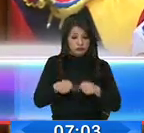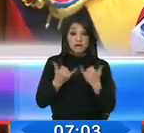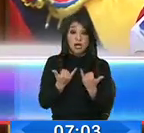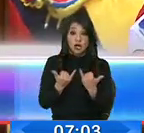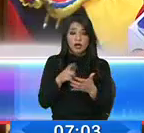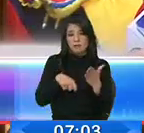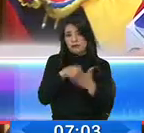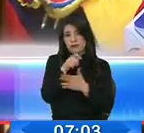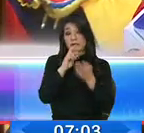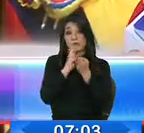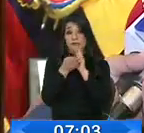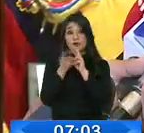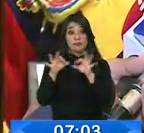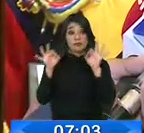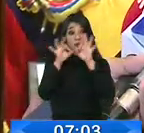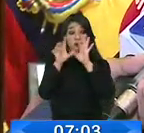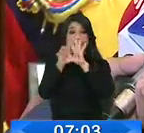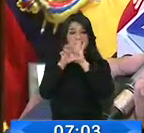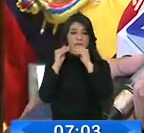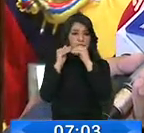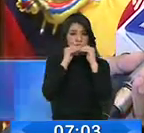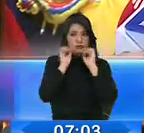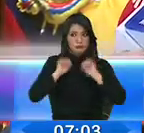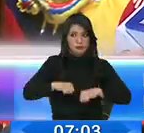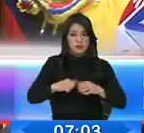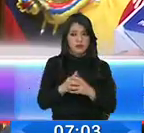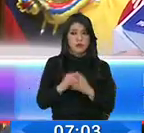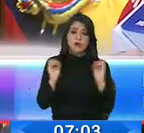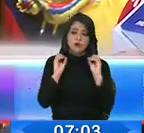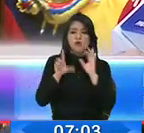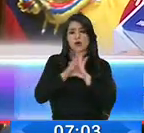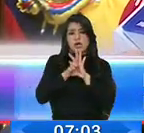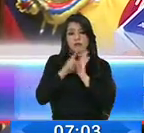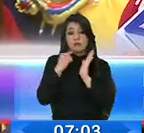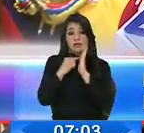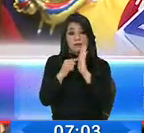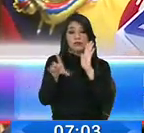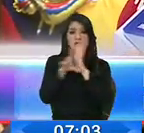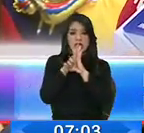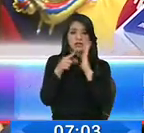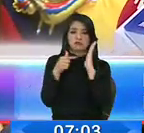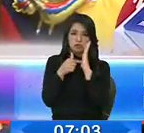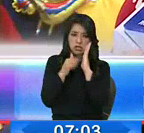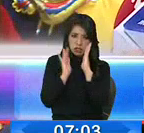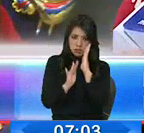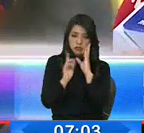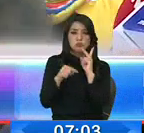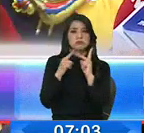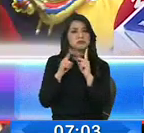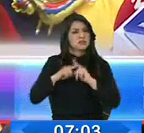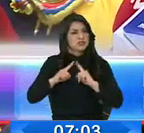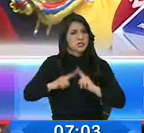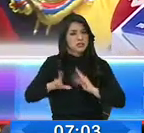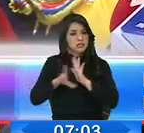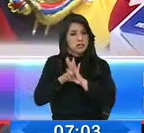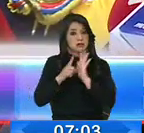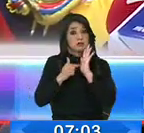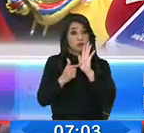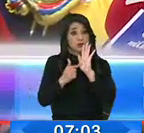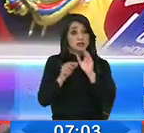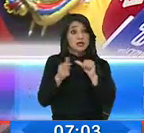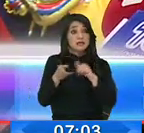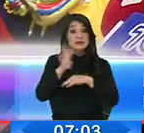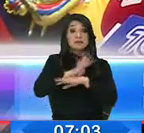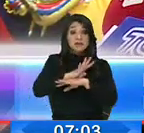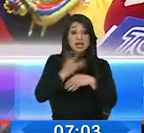aprobado reformas integrales al Código de la Democracia y algunas leyes más, como la Ley de Simplicidad Tributaria, etcétera, demuestran de que la Asamblea